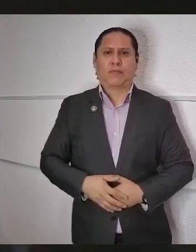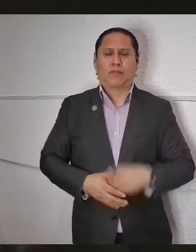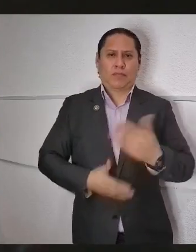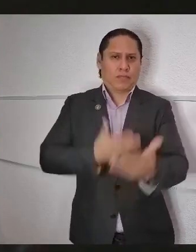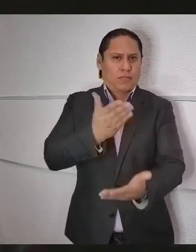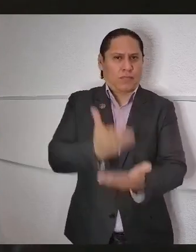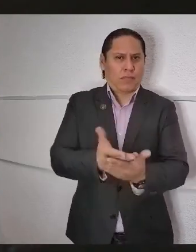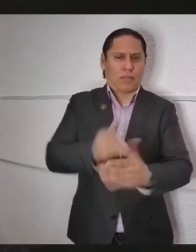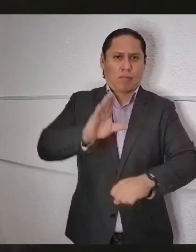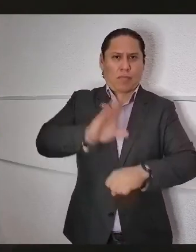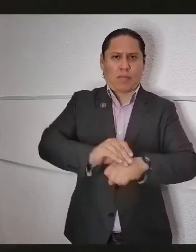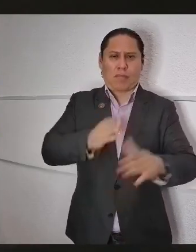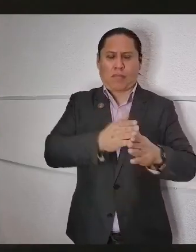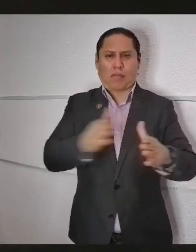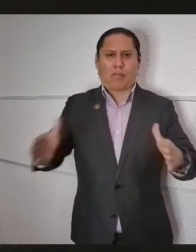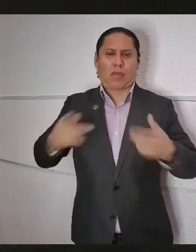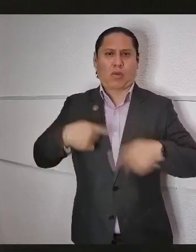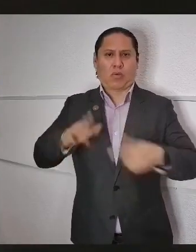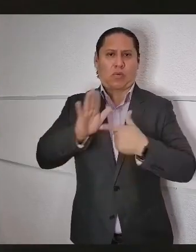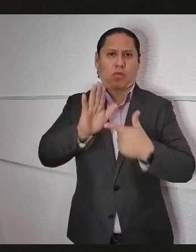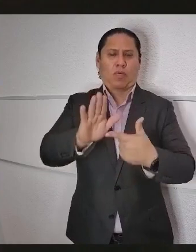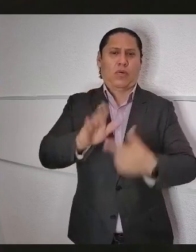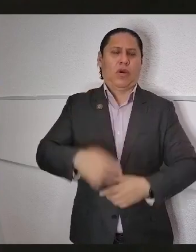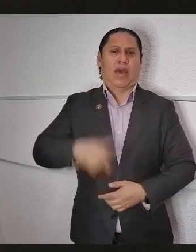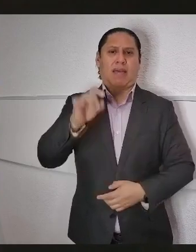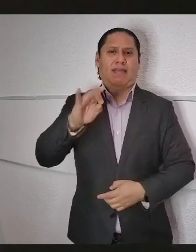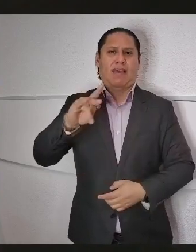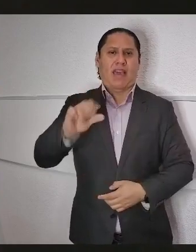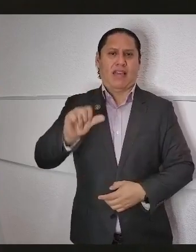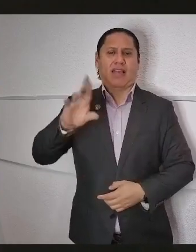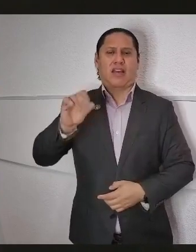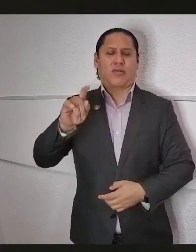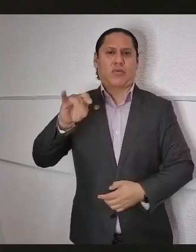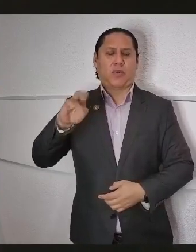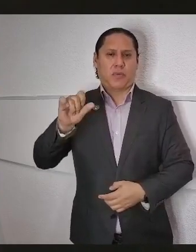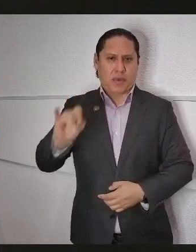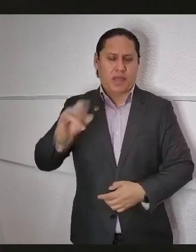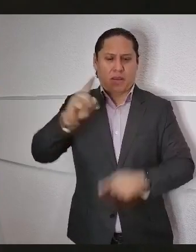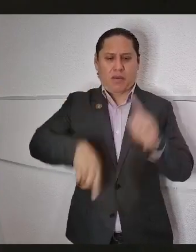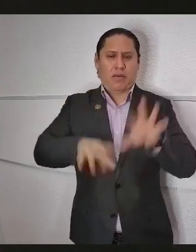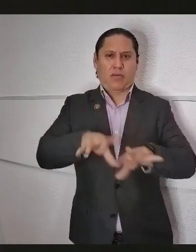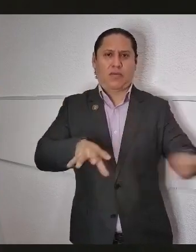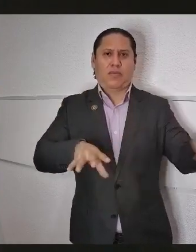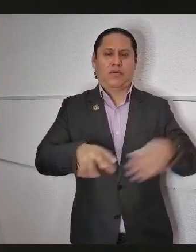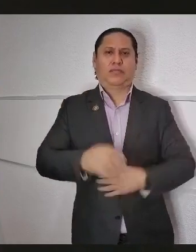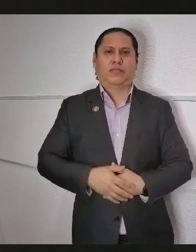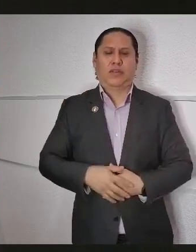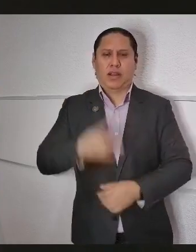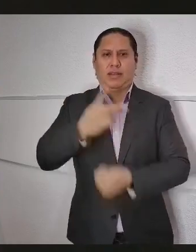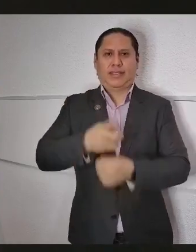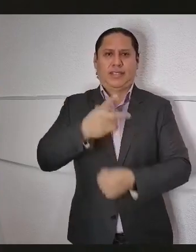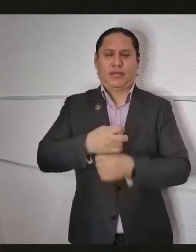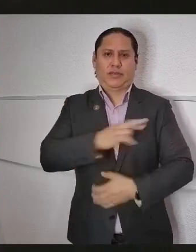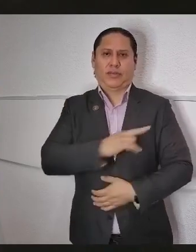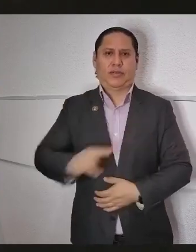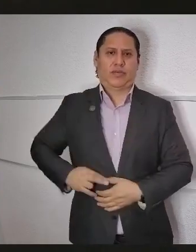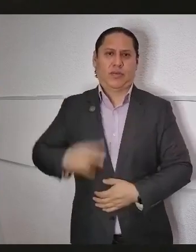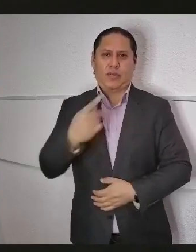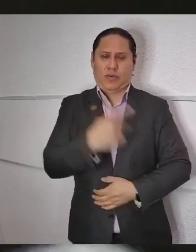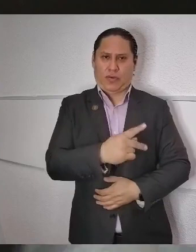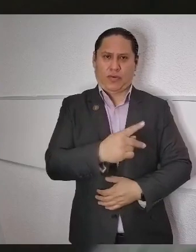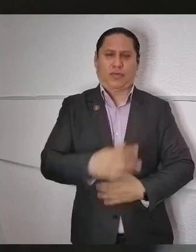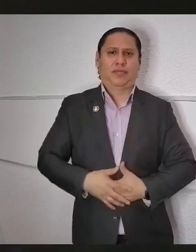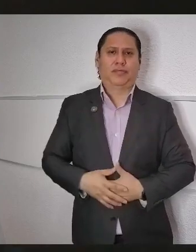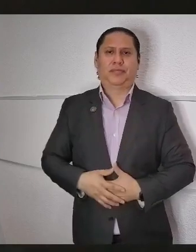licencia indefinida presentada por la ciudadana Diana Rubí Lizcano Guzmán para separarse del cargo de segunda regidora